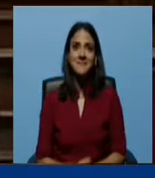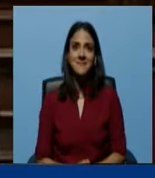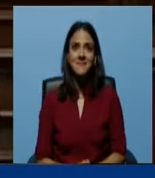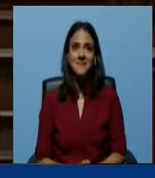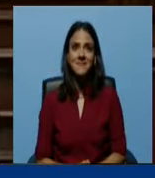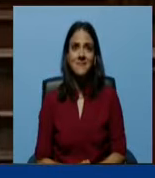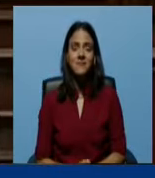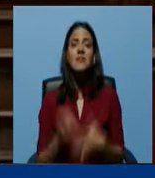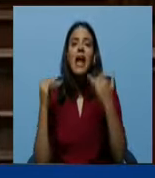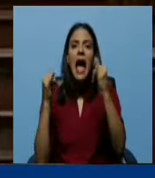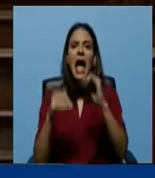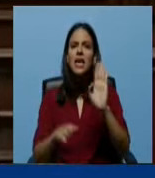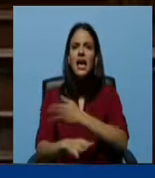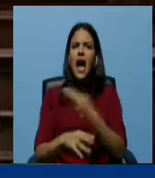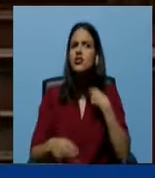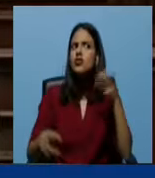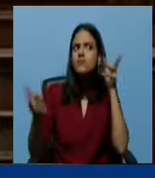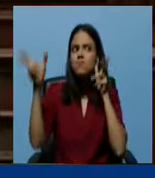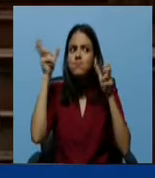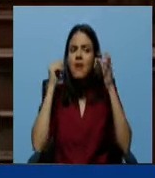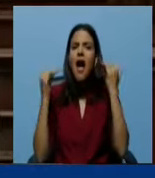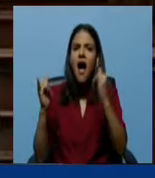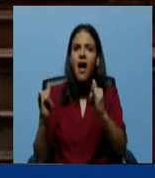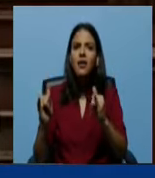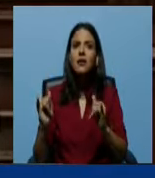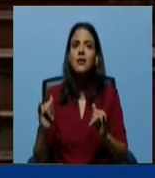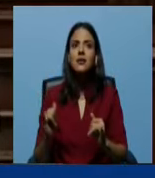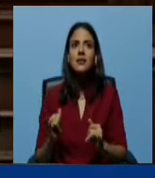Hay una canción que dice así, ¿verdad?